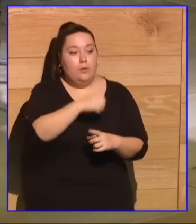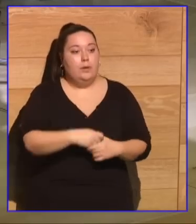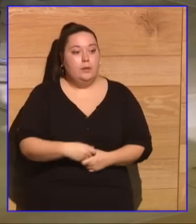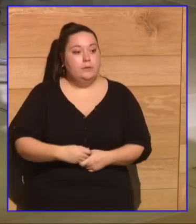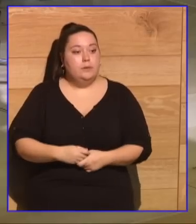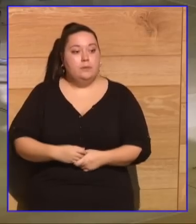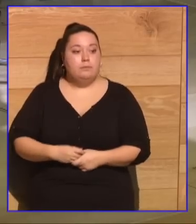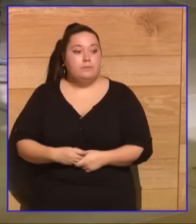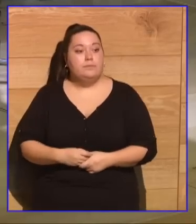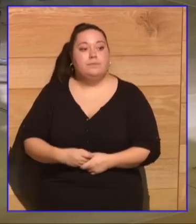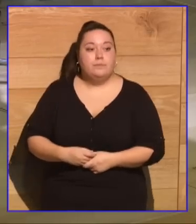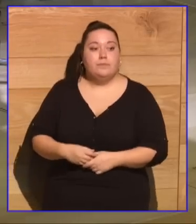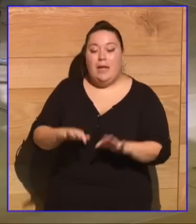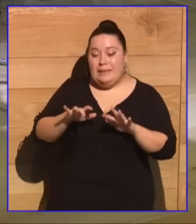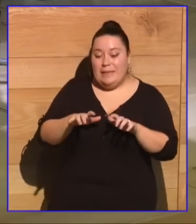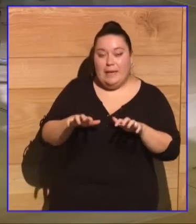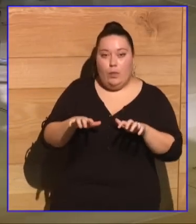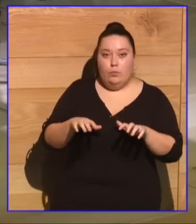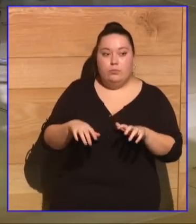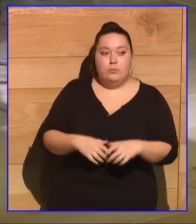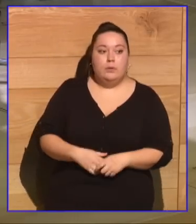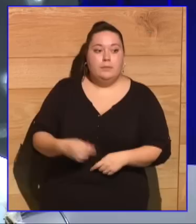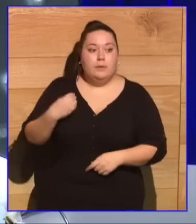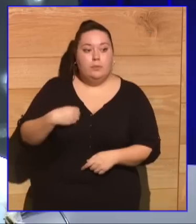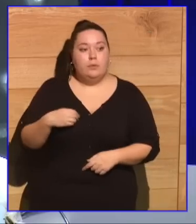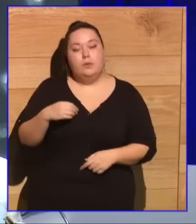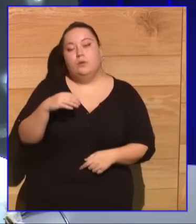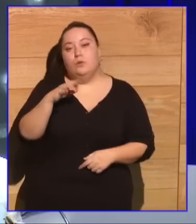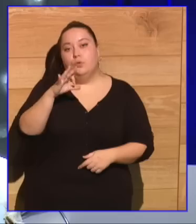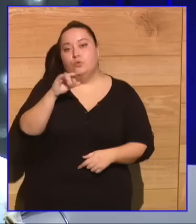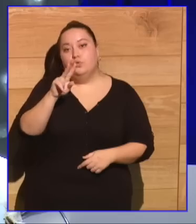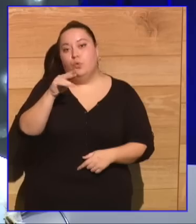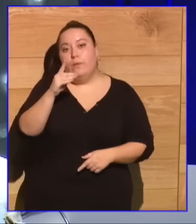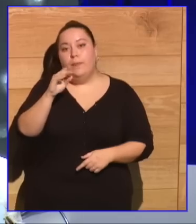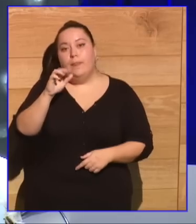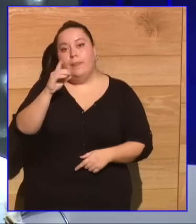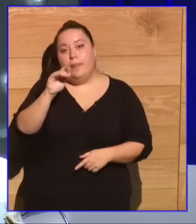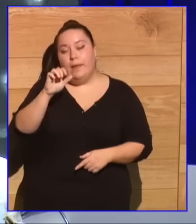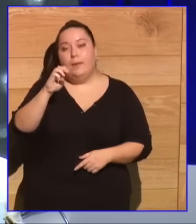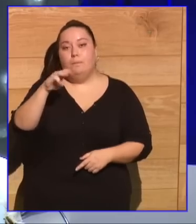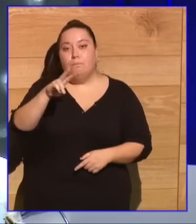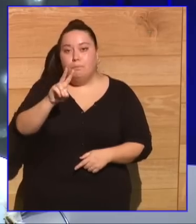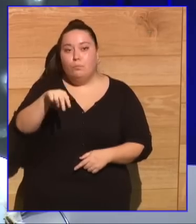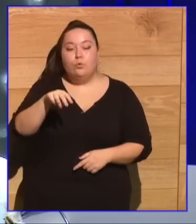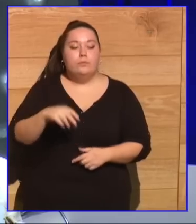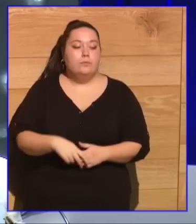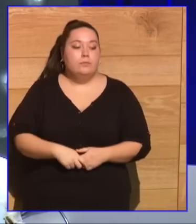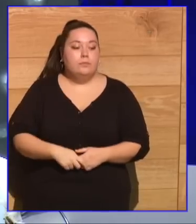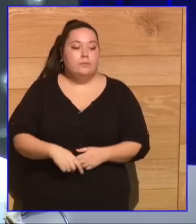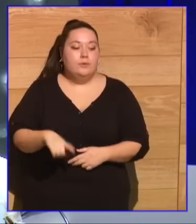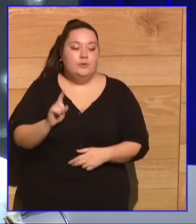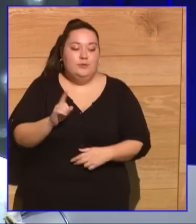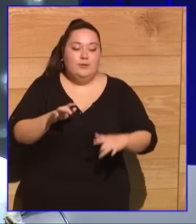ahí. ¿Os acordáis que, y como sucede en Shoot the Moon, ¿os acordáis en Shoot the Moon que no hay música propiamente? Y lo que hay es como un